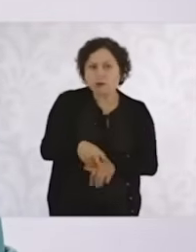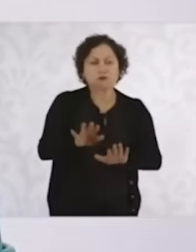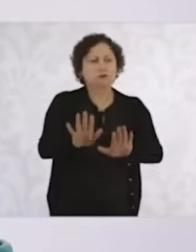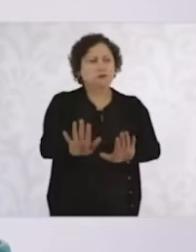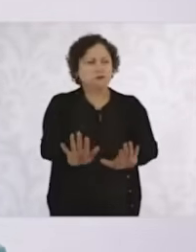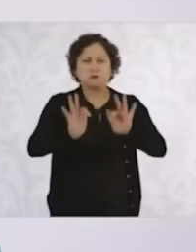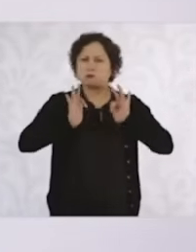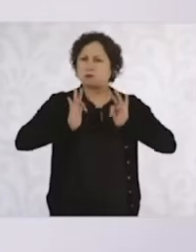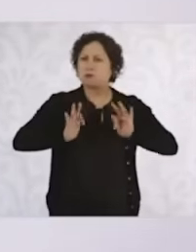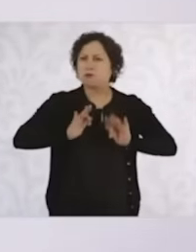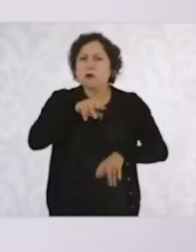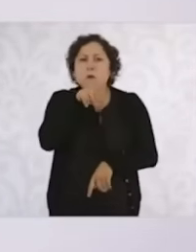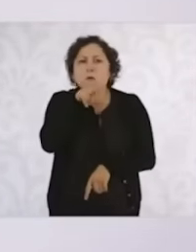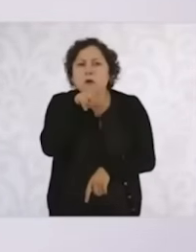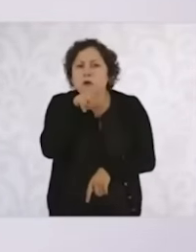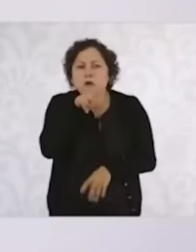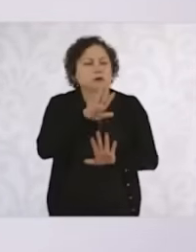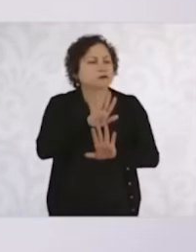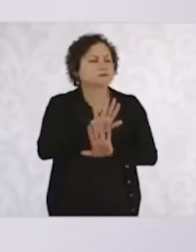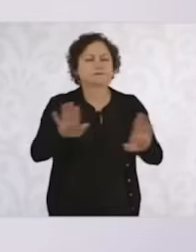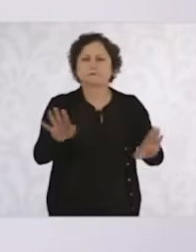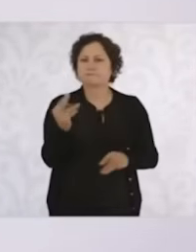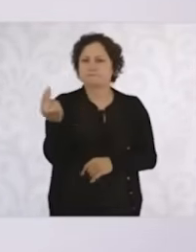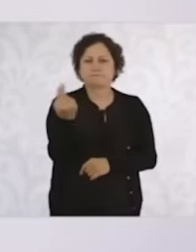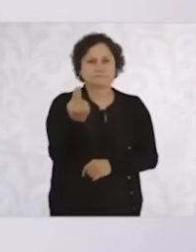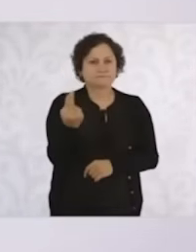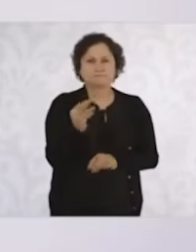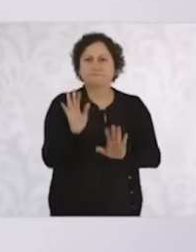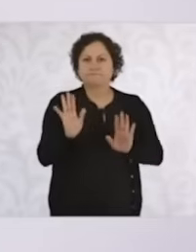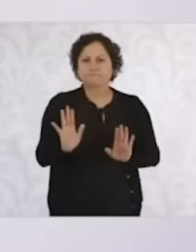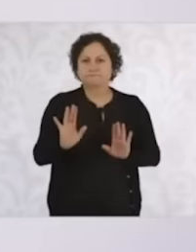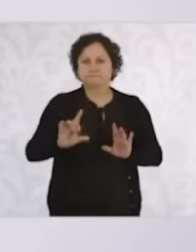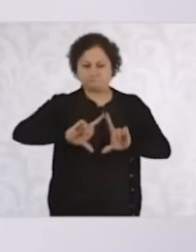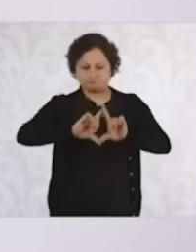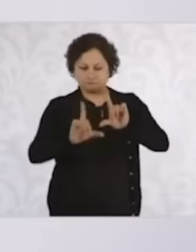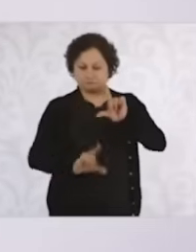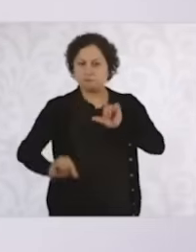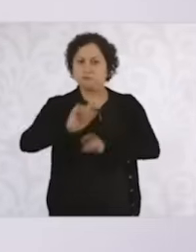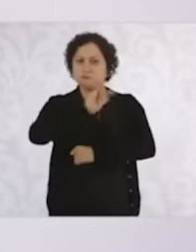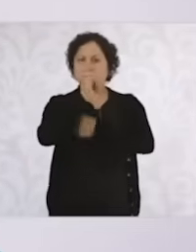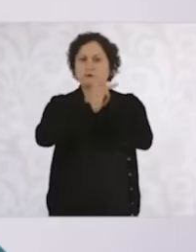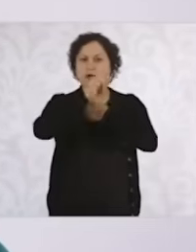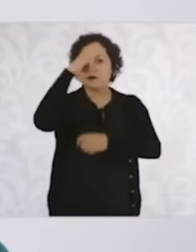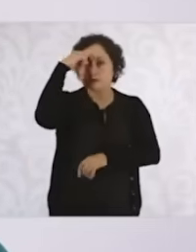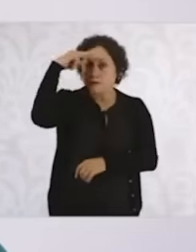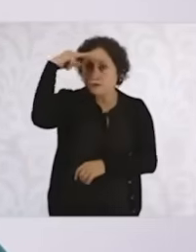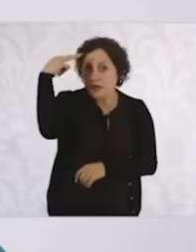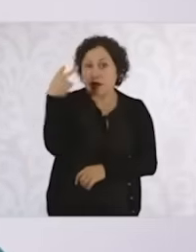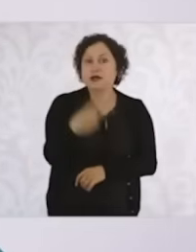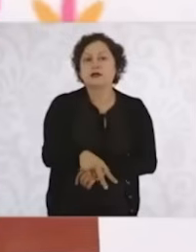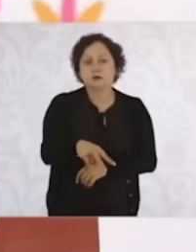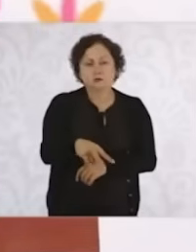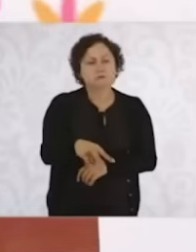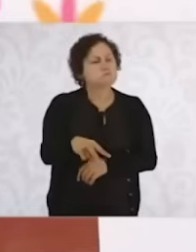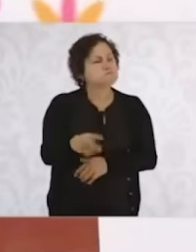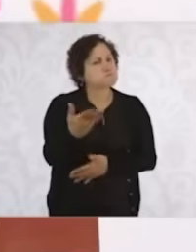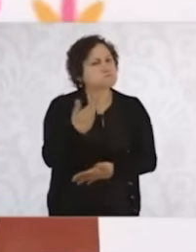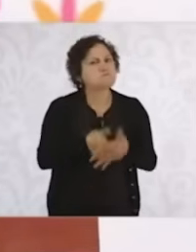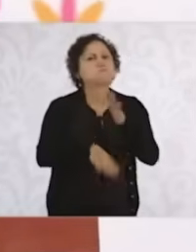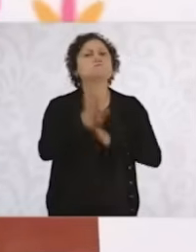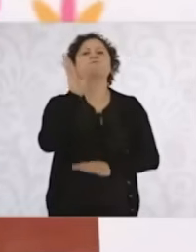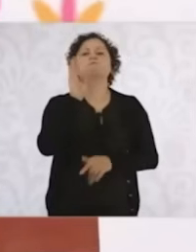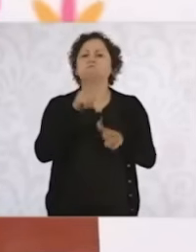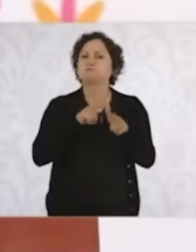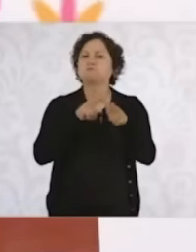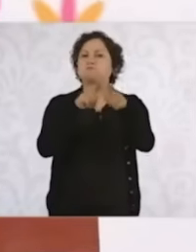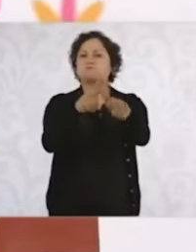preocupación México Siempre sale adelante somos un país libre independiente soberano y va a haber